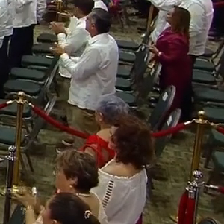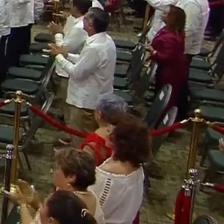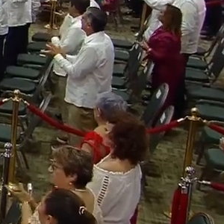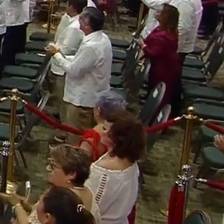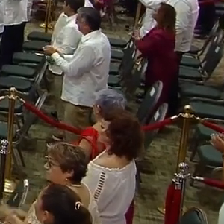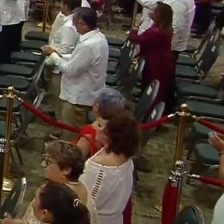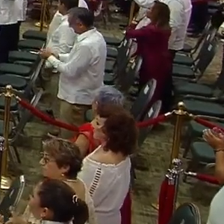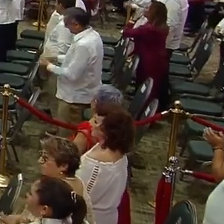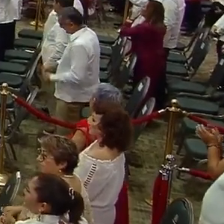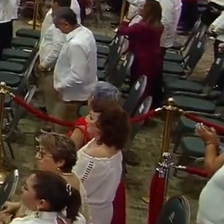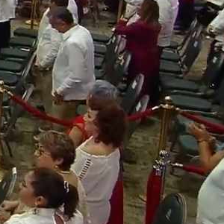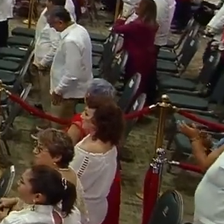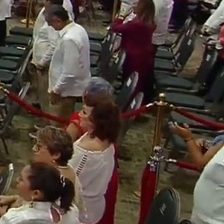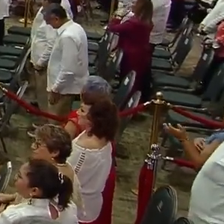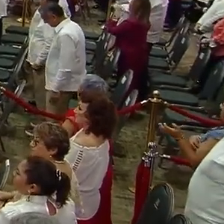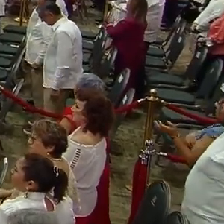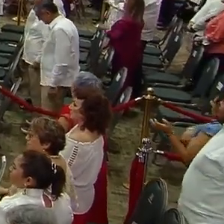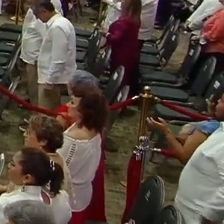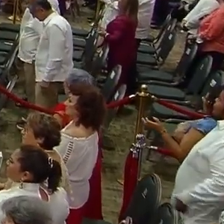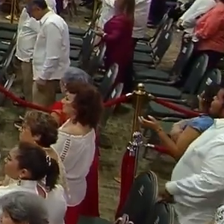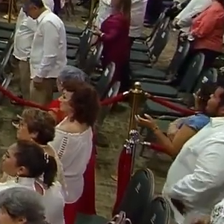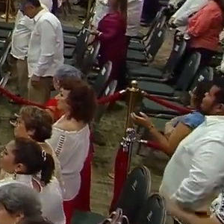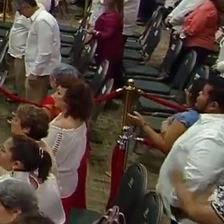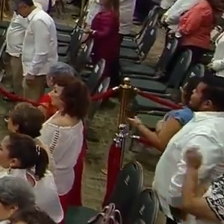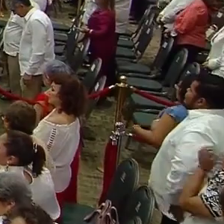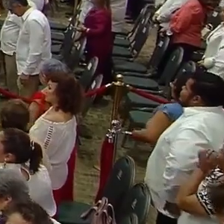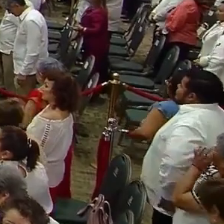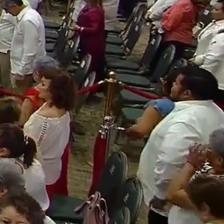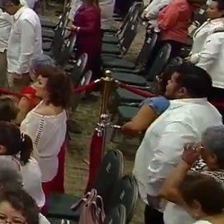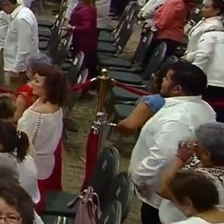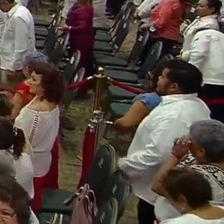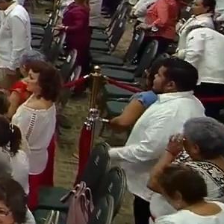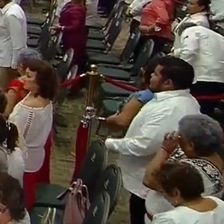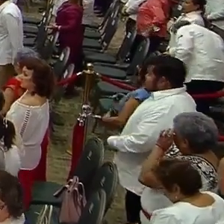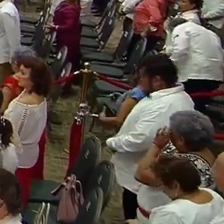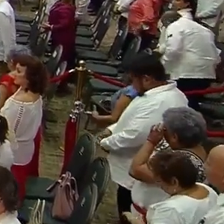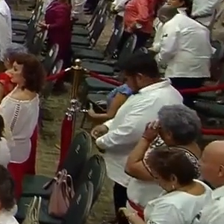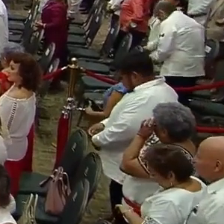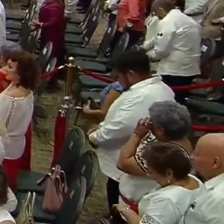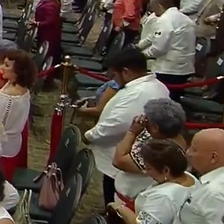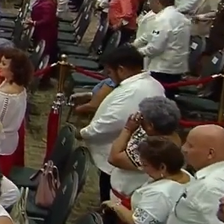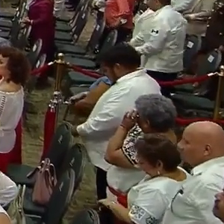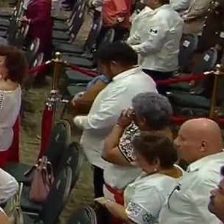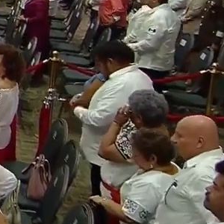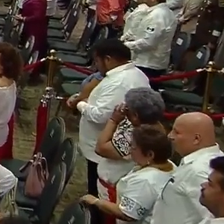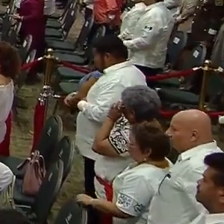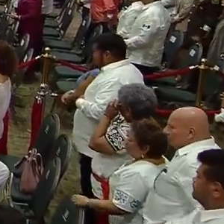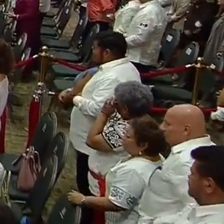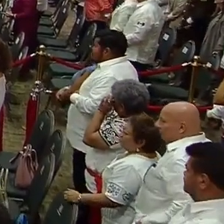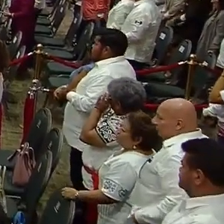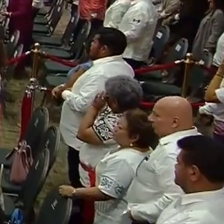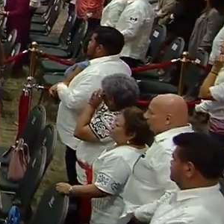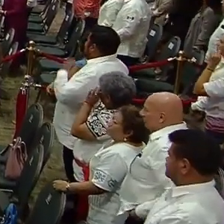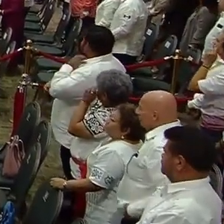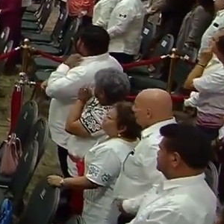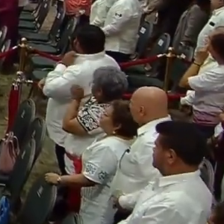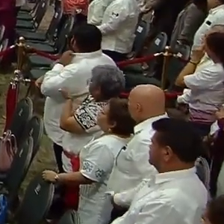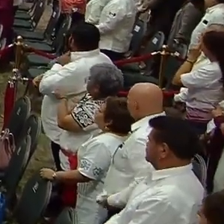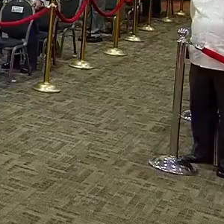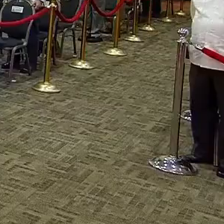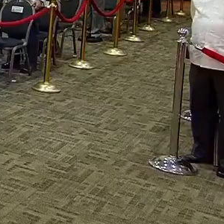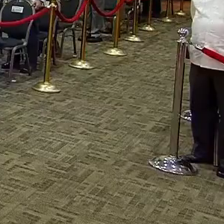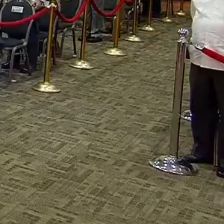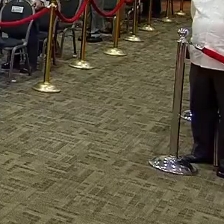Finaliza esta ceremonia con los honores al presidente de los Estados Unidos Mexicanos y comandante supremo de las Fuerzas